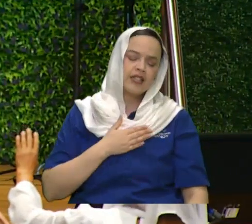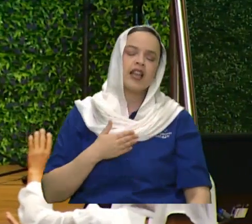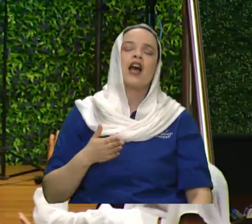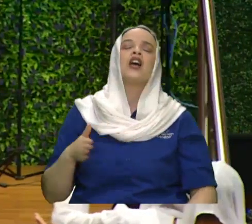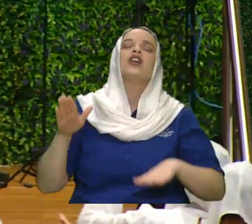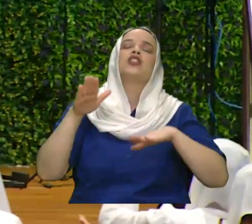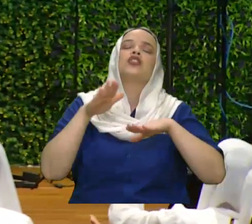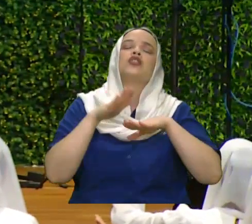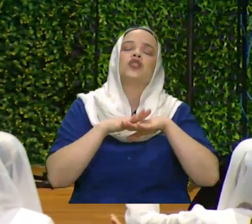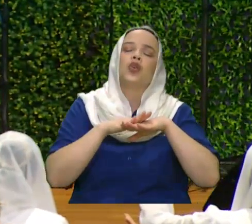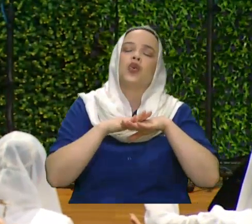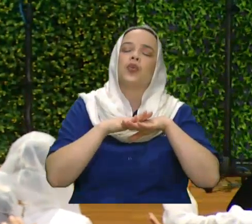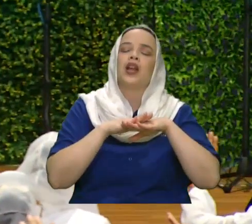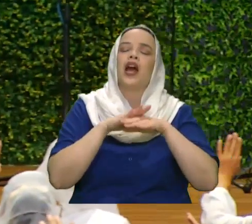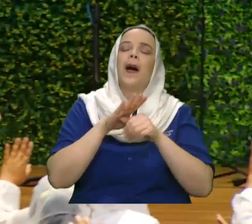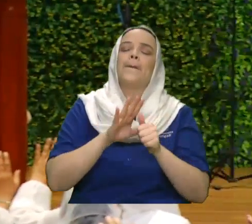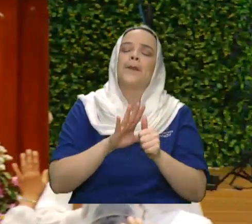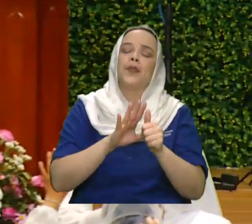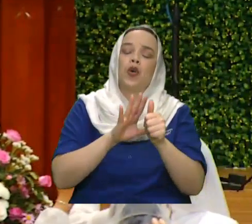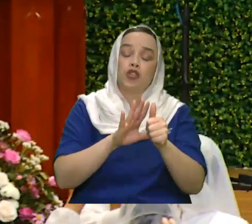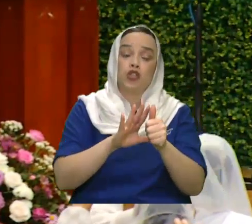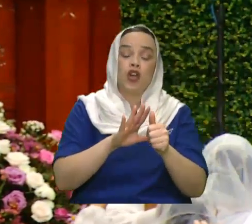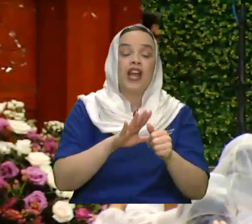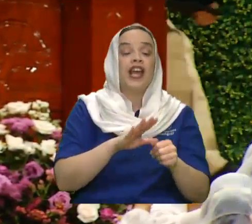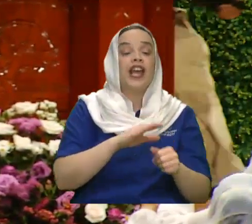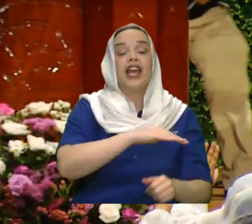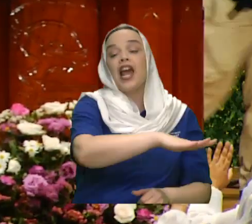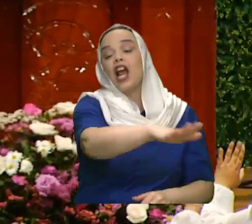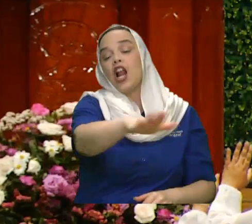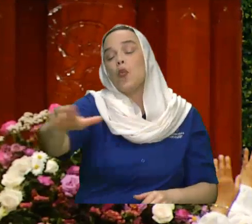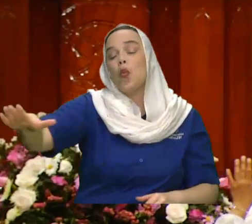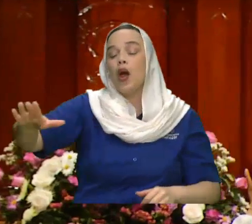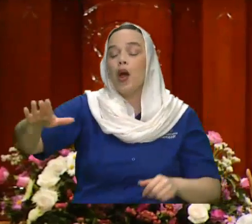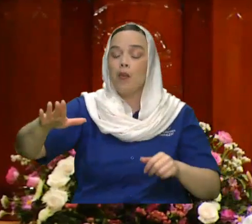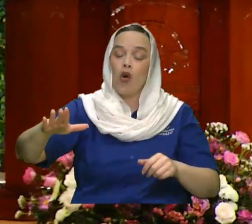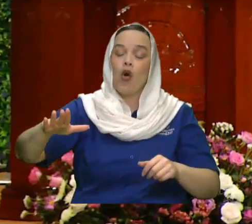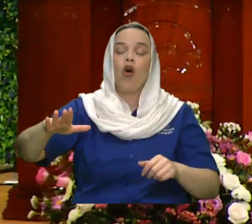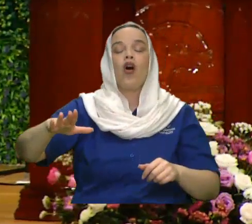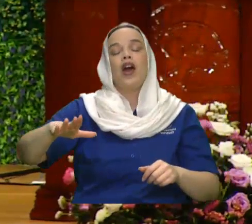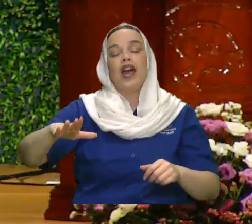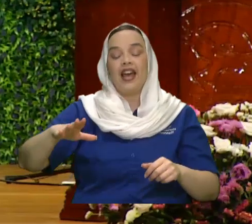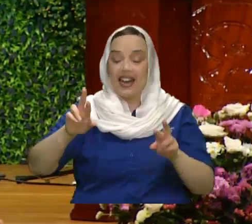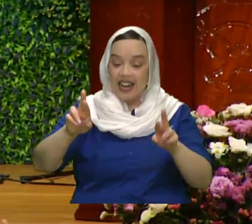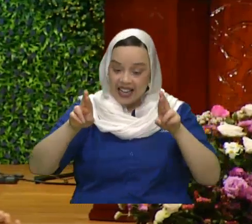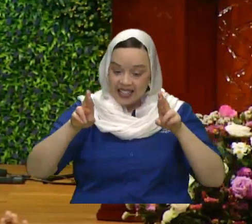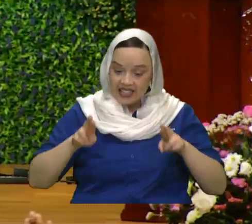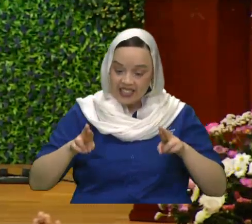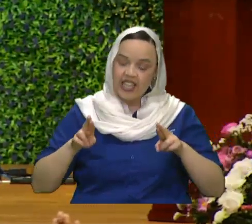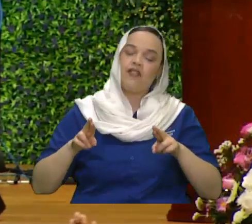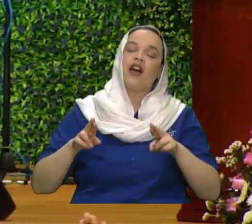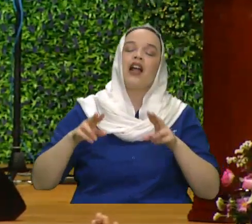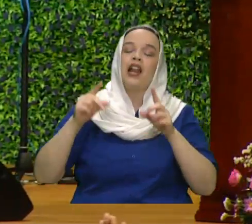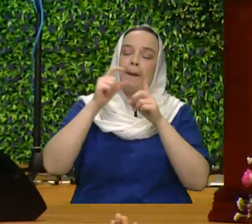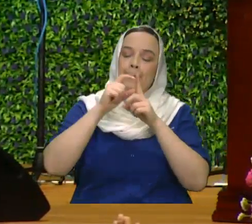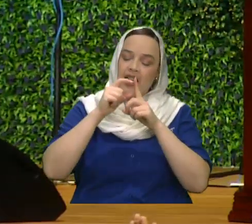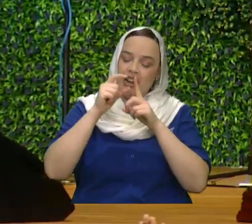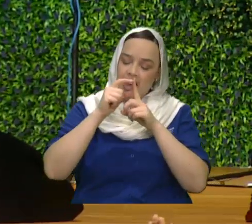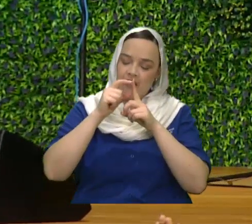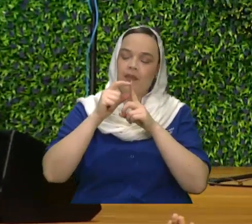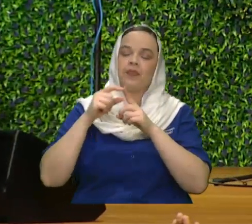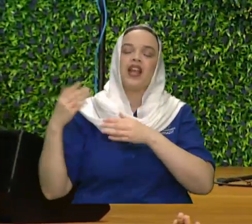al cual se dirige puede recibir tu palabra con voz o señor trae más revelación sobre su vida papaíto